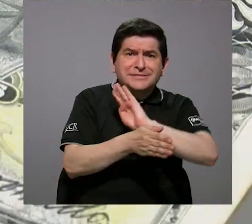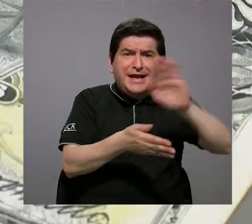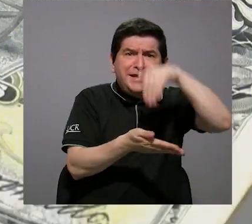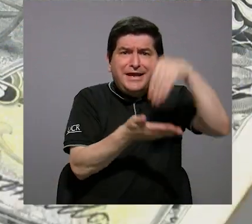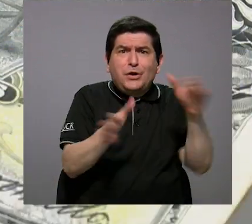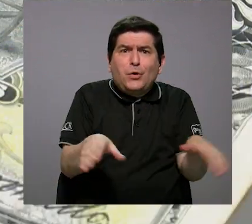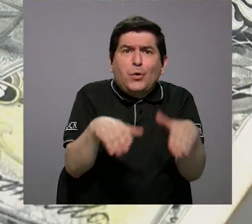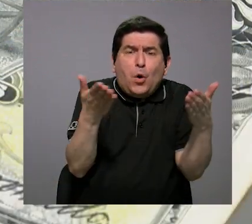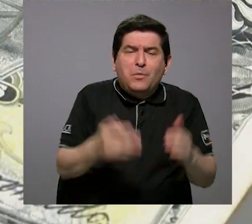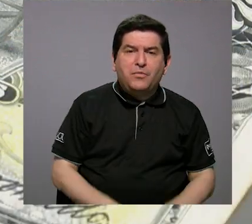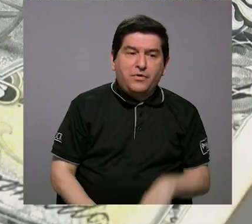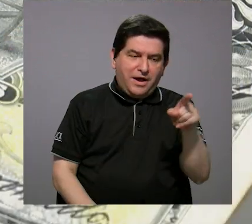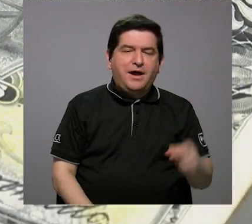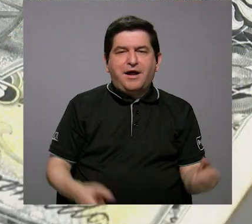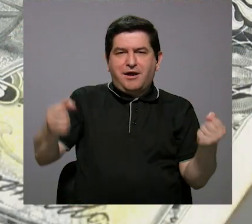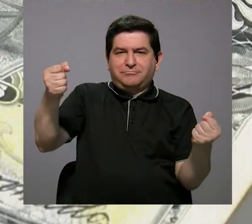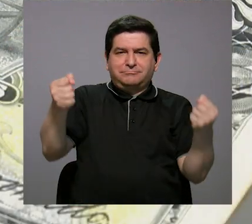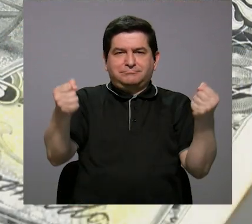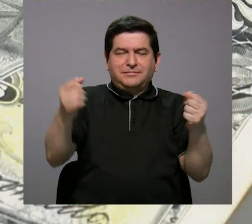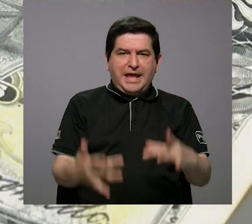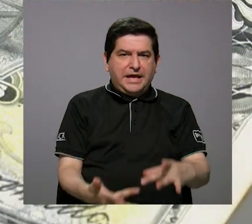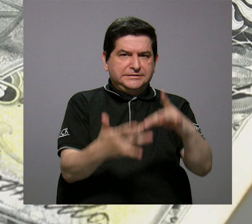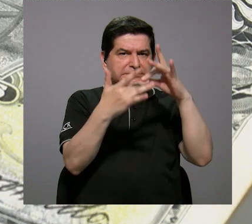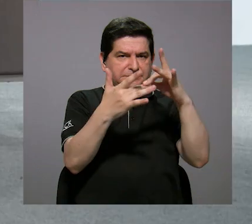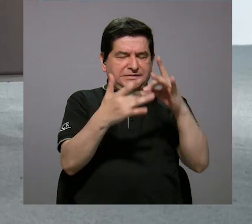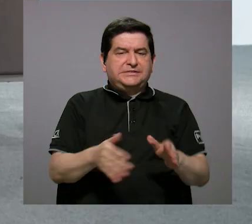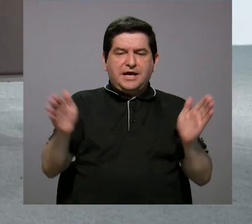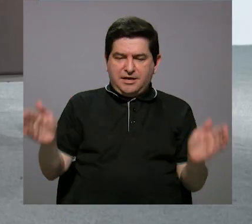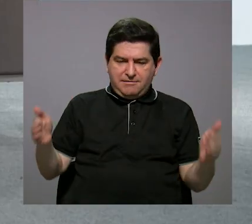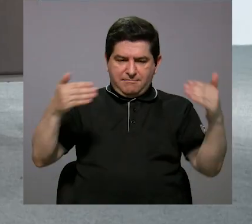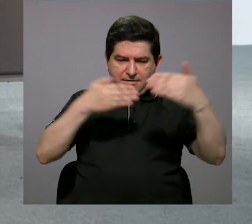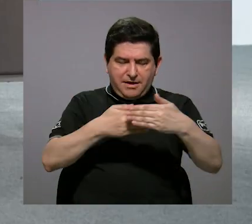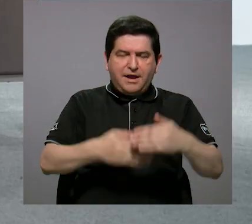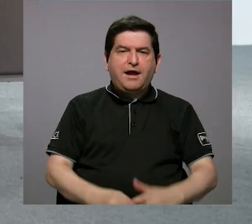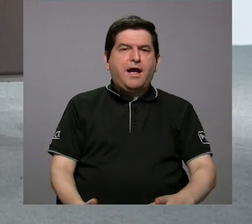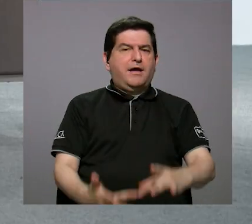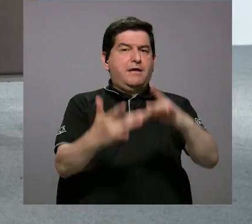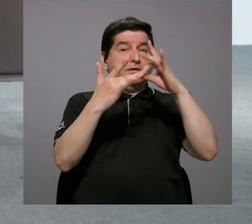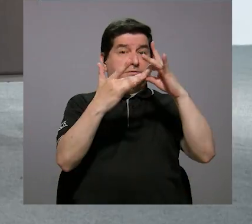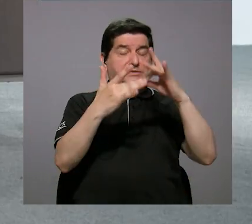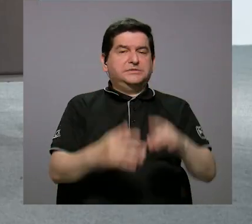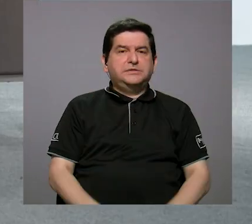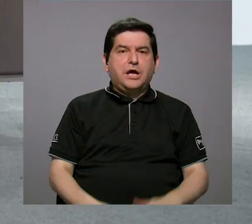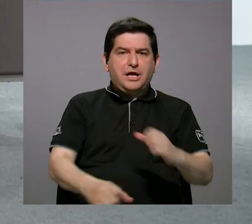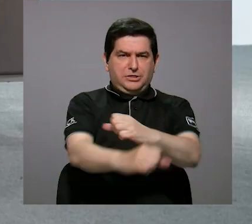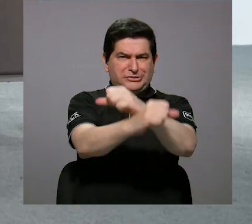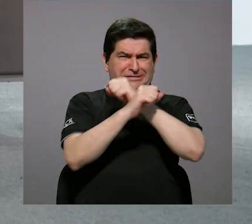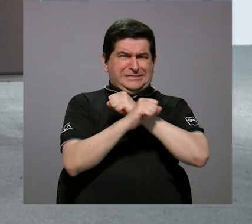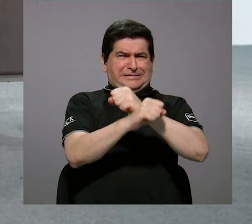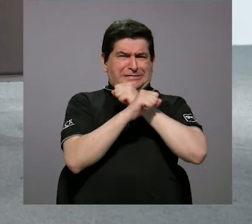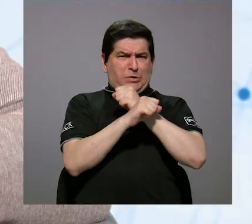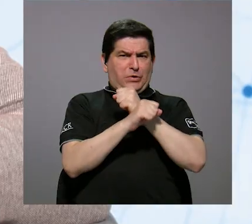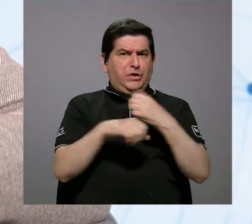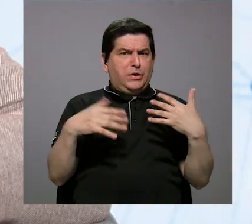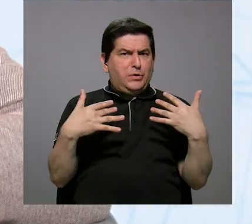Central? Bueno, salen en unos contenedores especiales, ¿verdad? Y en una caja también especial y por supuesto con